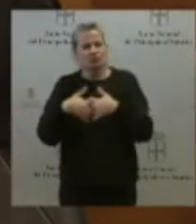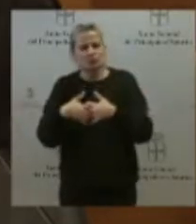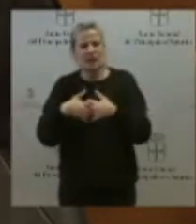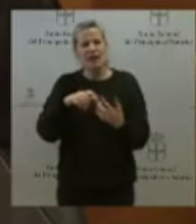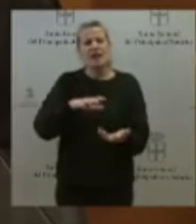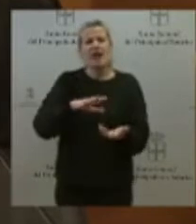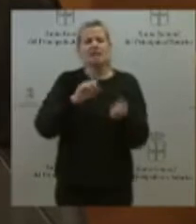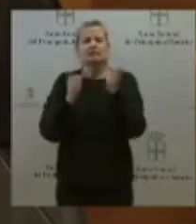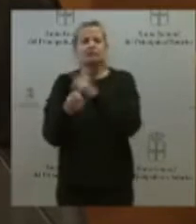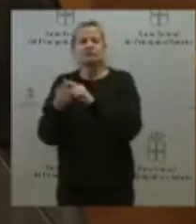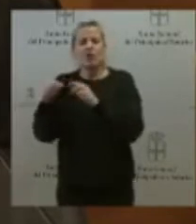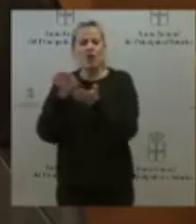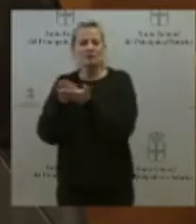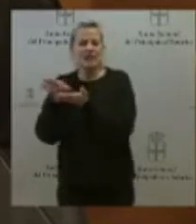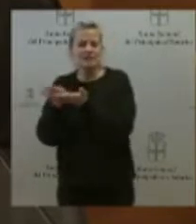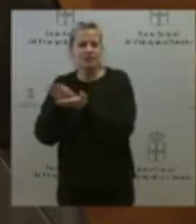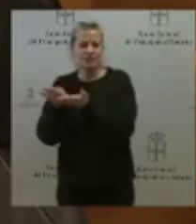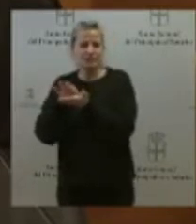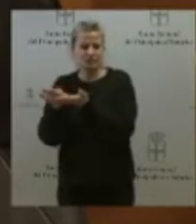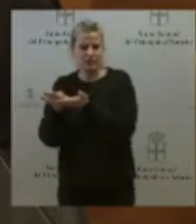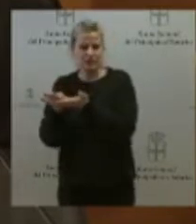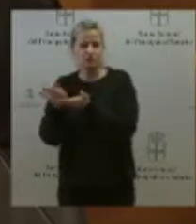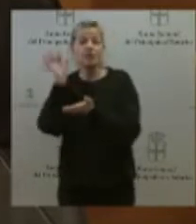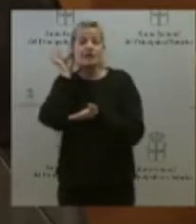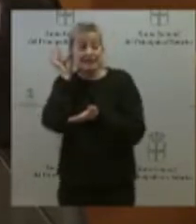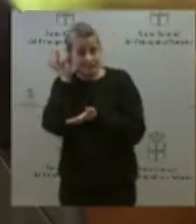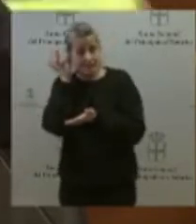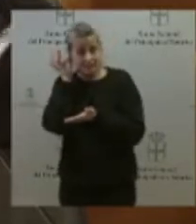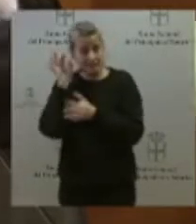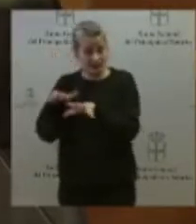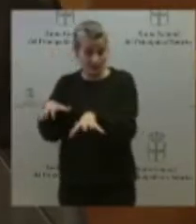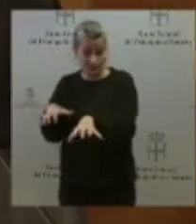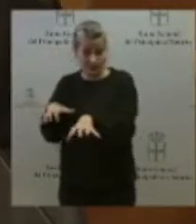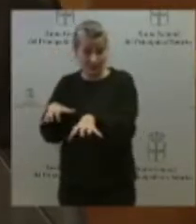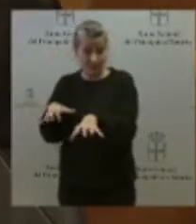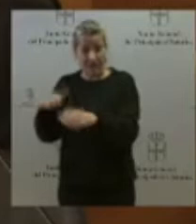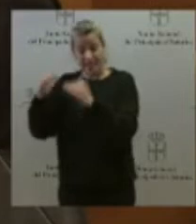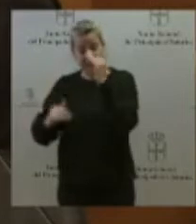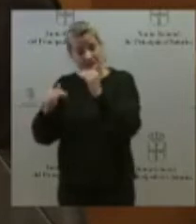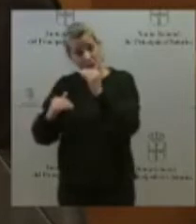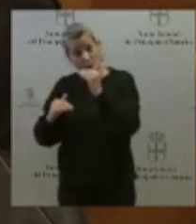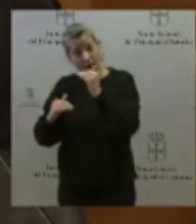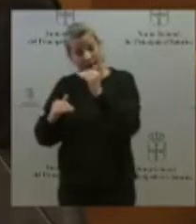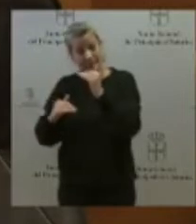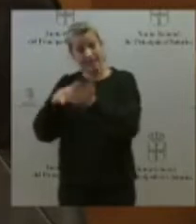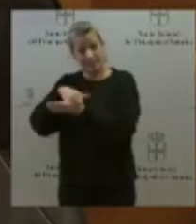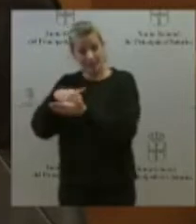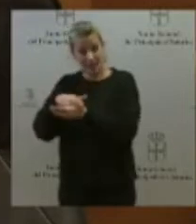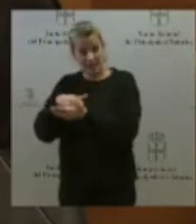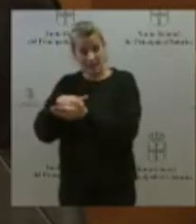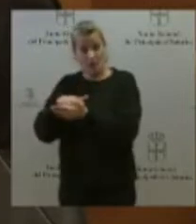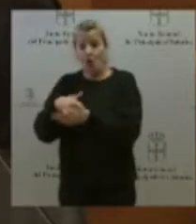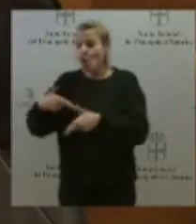feminizada, que ha incrementado la desigualdad y la precariedad. Y tenemos a miles de trabajadoras en hostelería, en cuidados, en limpieza, también trabajadores, pero